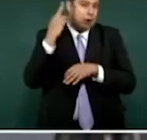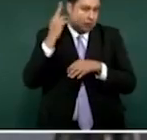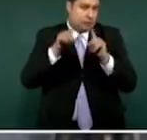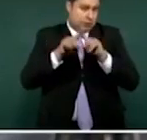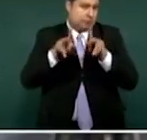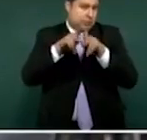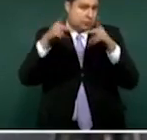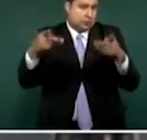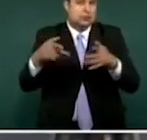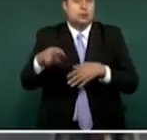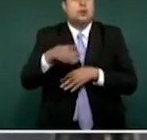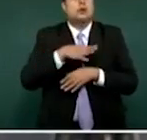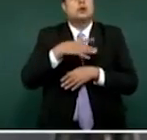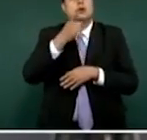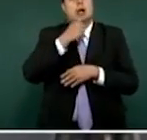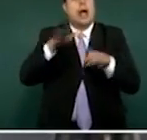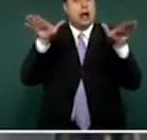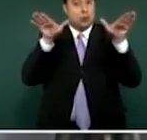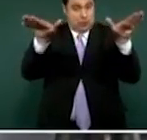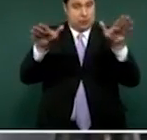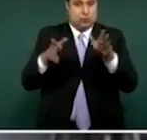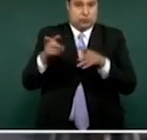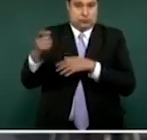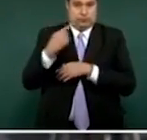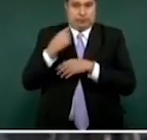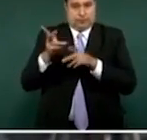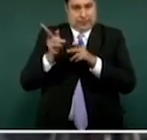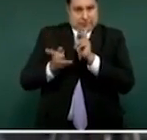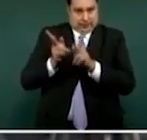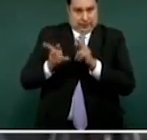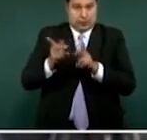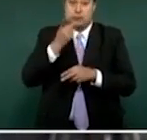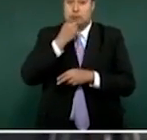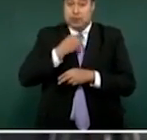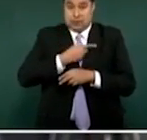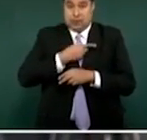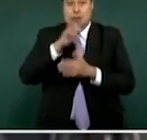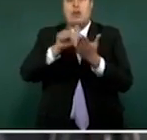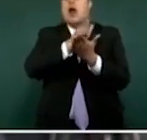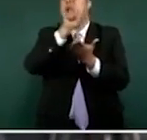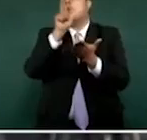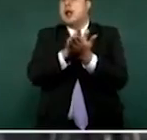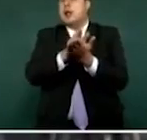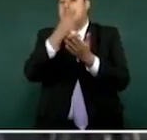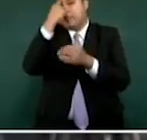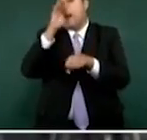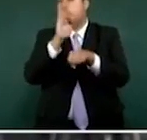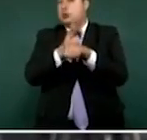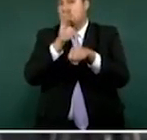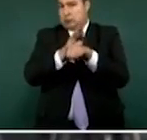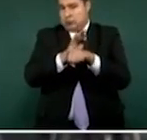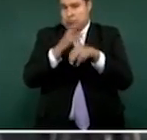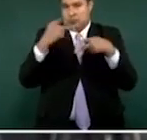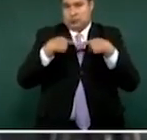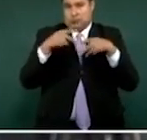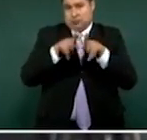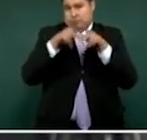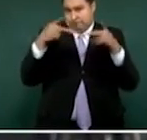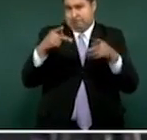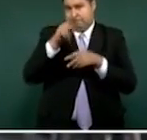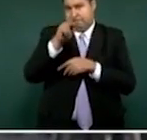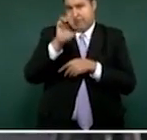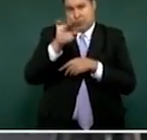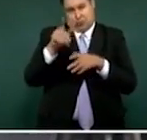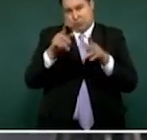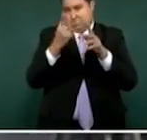con usted, una en el aeropuerto, y comentó que iba a haber una ley para la protección para periodistas, así como también